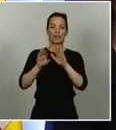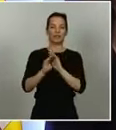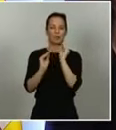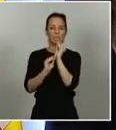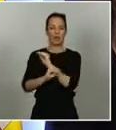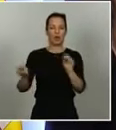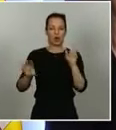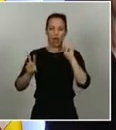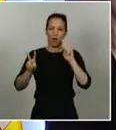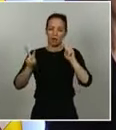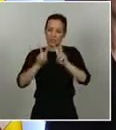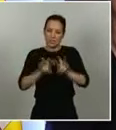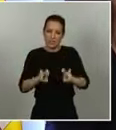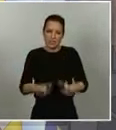es